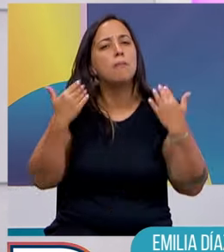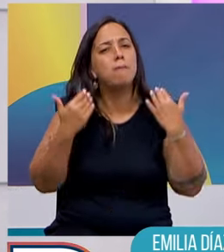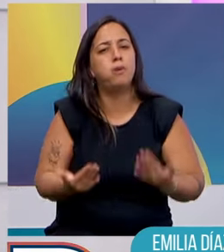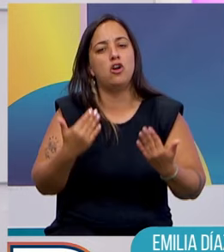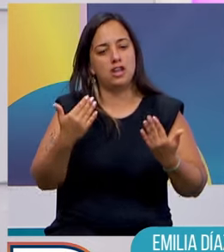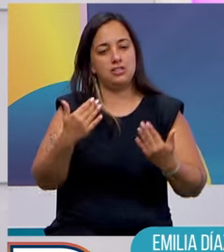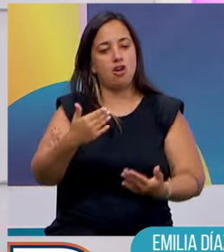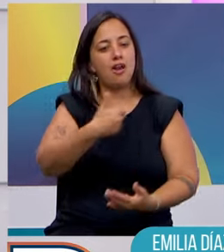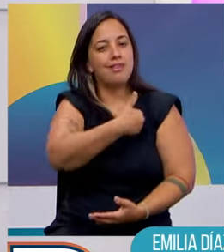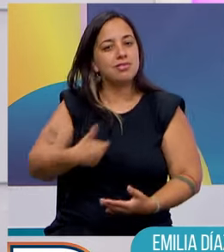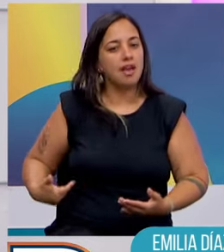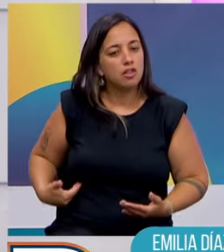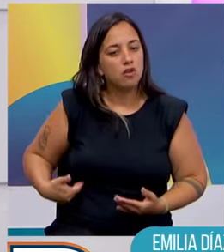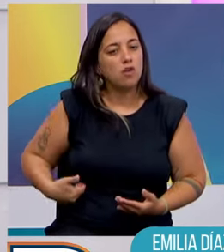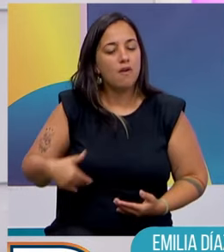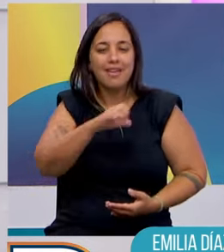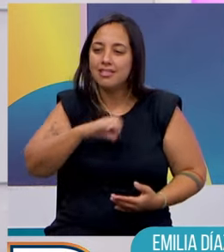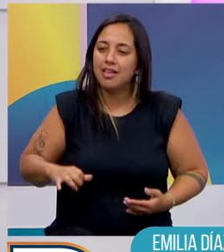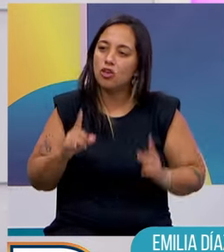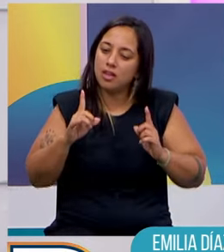debería separarse nunca